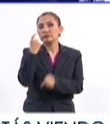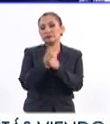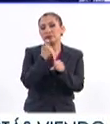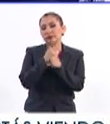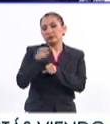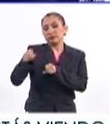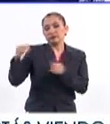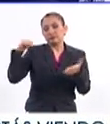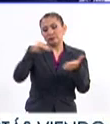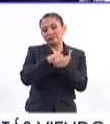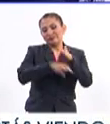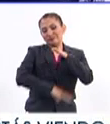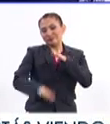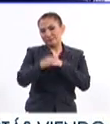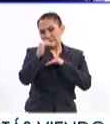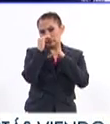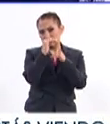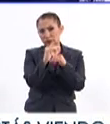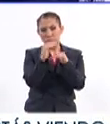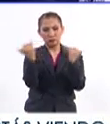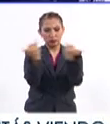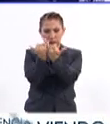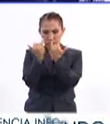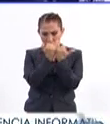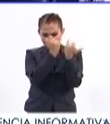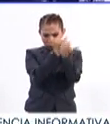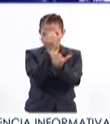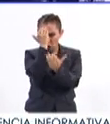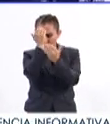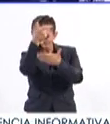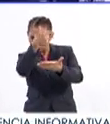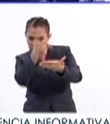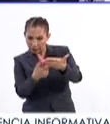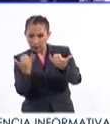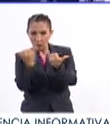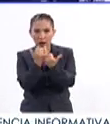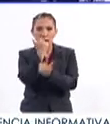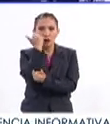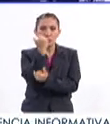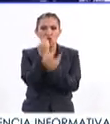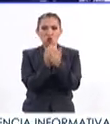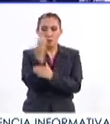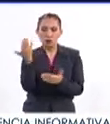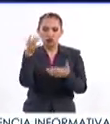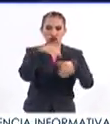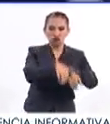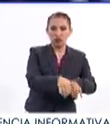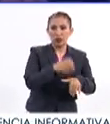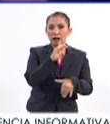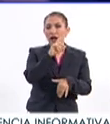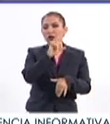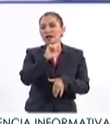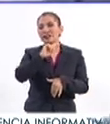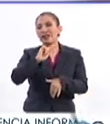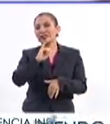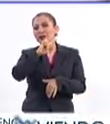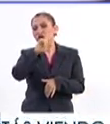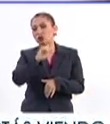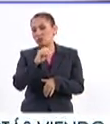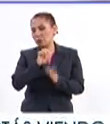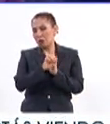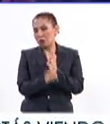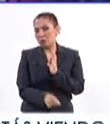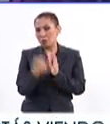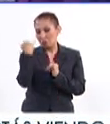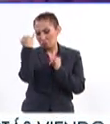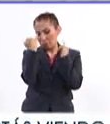es establecer una base mínima común de conocimientos en los estudiantes de nuevo ingreso. Claudia Santizo propone, por